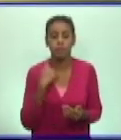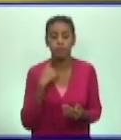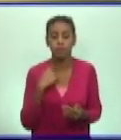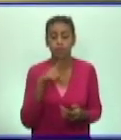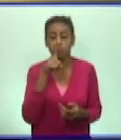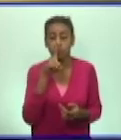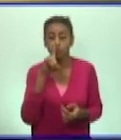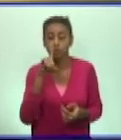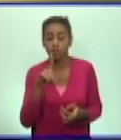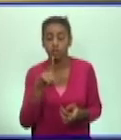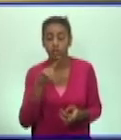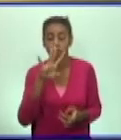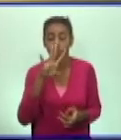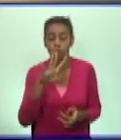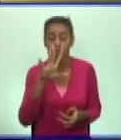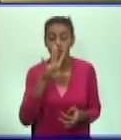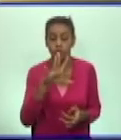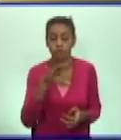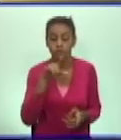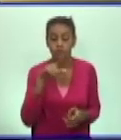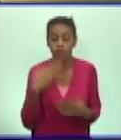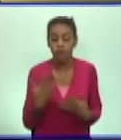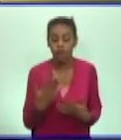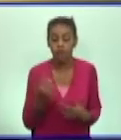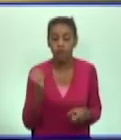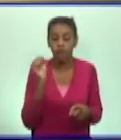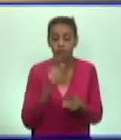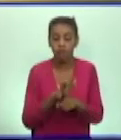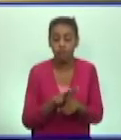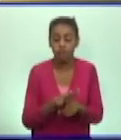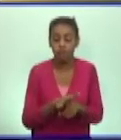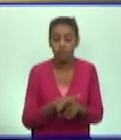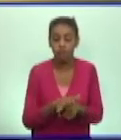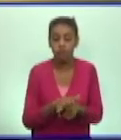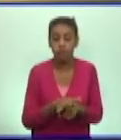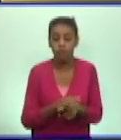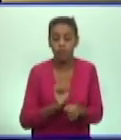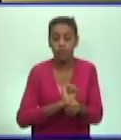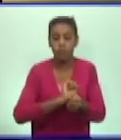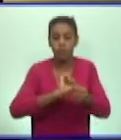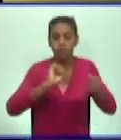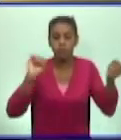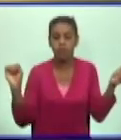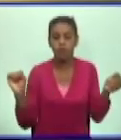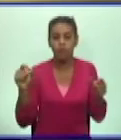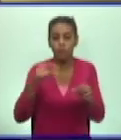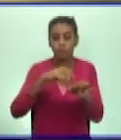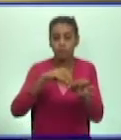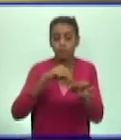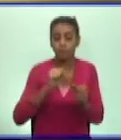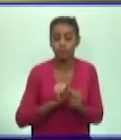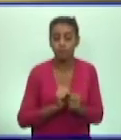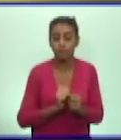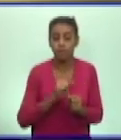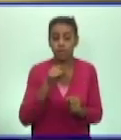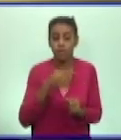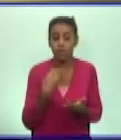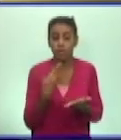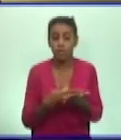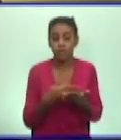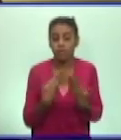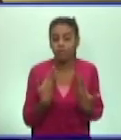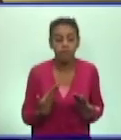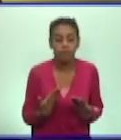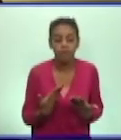1945, concluyendo la Segunda Guerra Mundial, lanzó en dos ciudades inofensivas una bomba nuclear. Y precisamente tenía como propósito esas